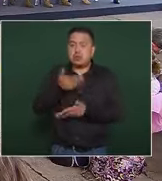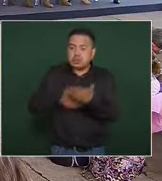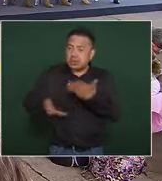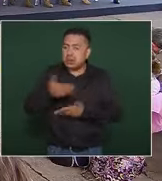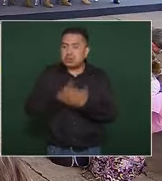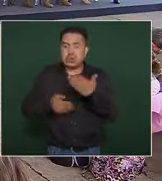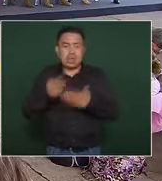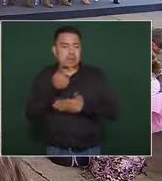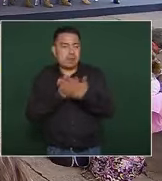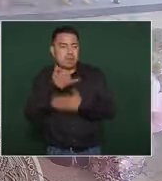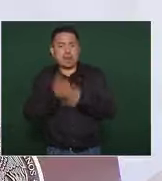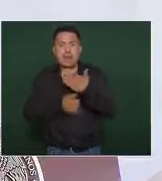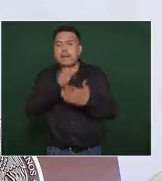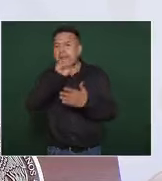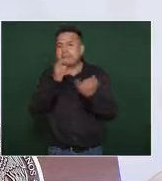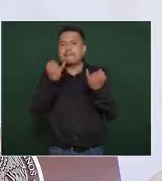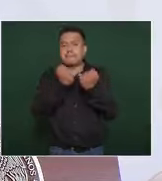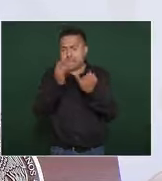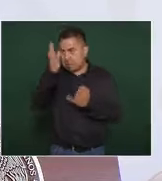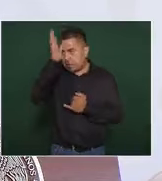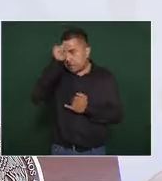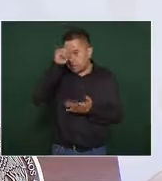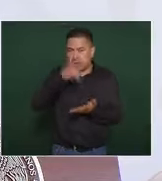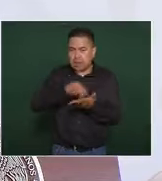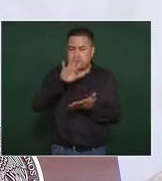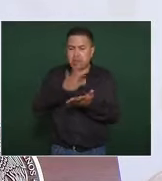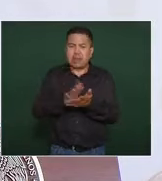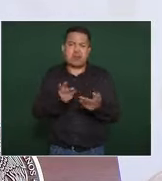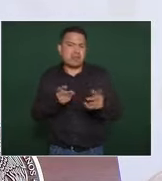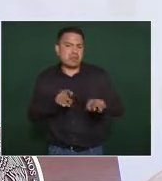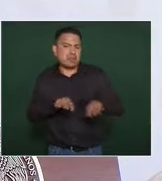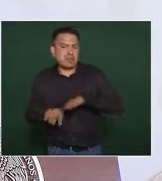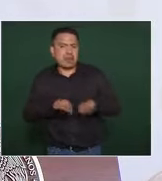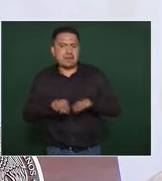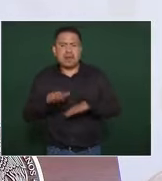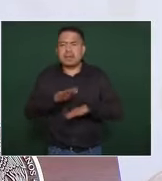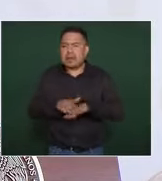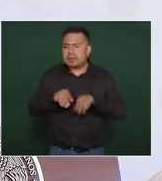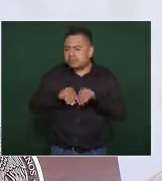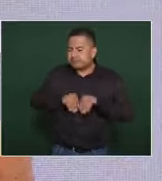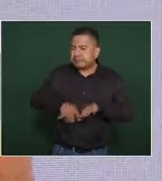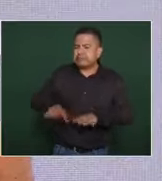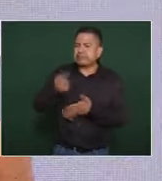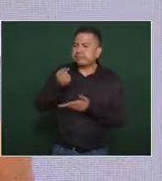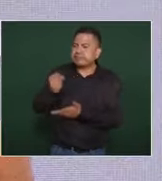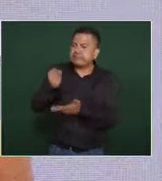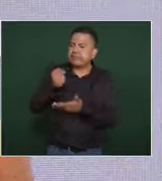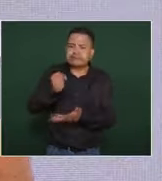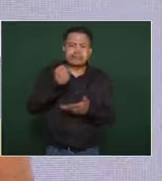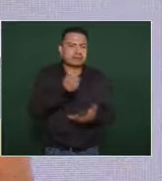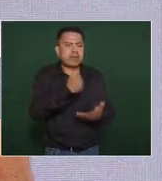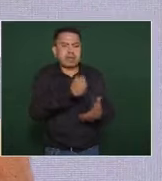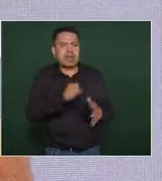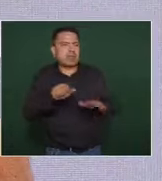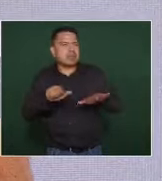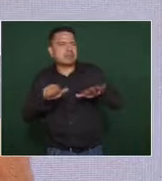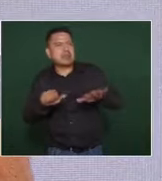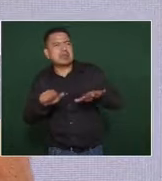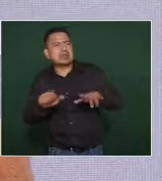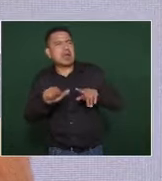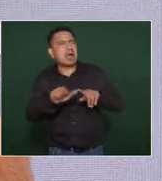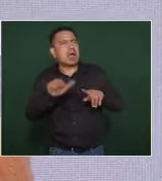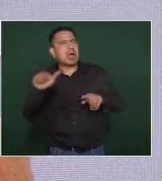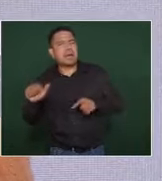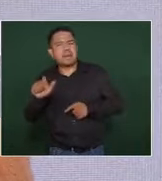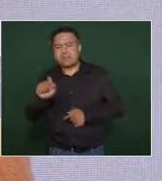proyectos y se han contemplado y se han acordado los planes de trabajo. La dispersión de los recursos estará entre el 16 y